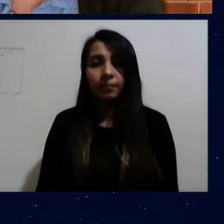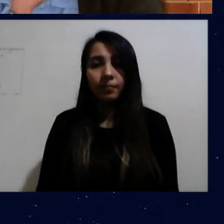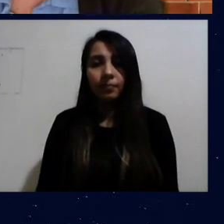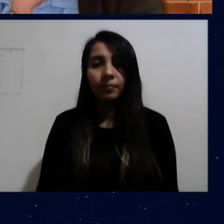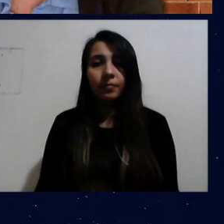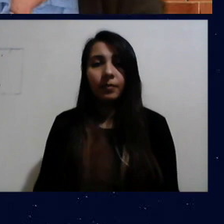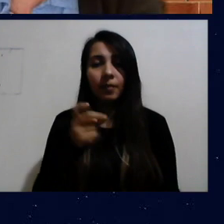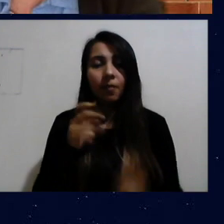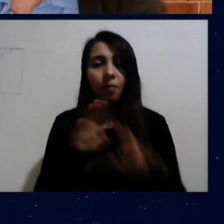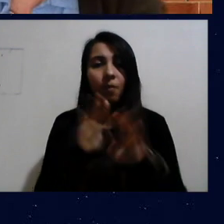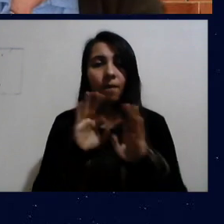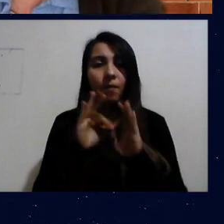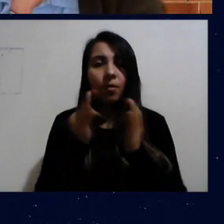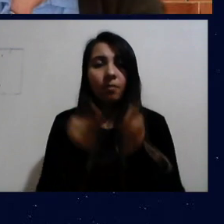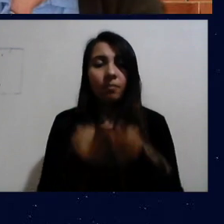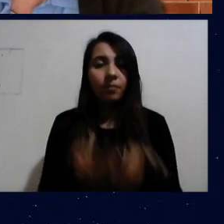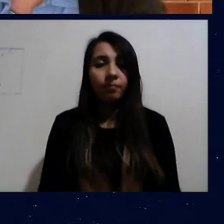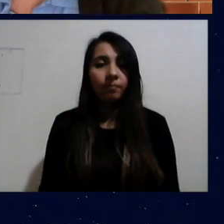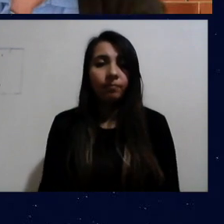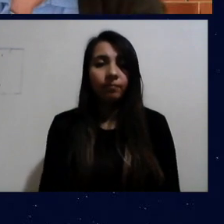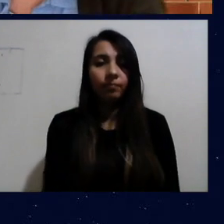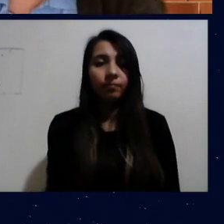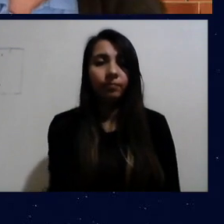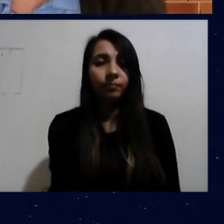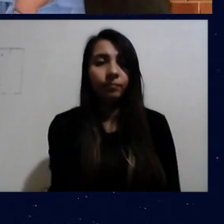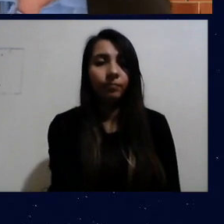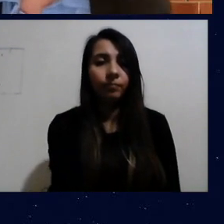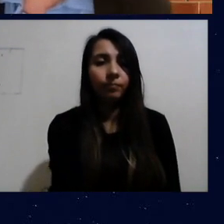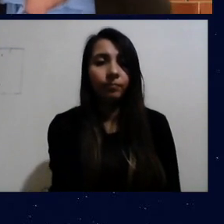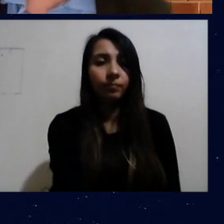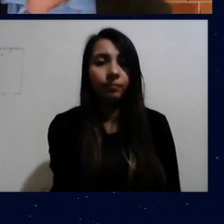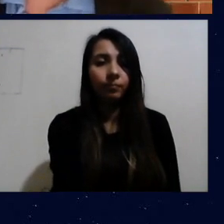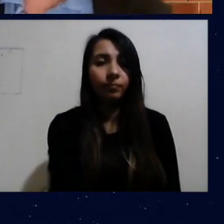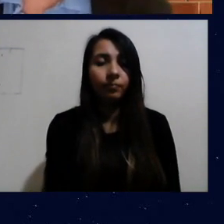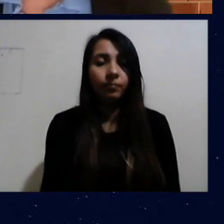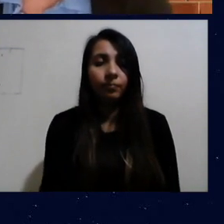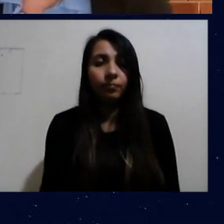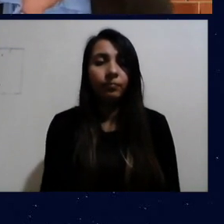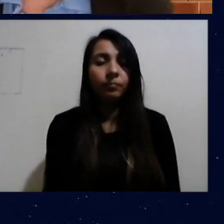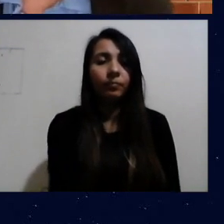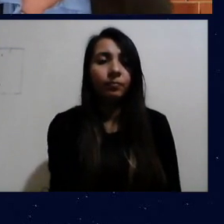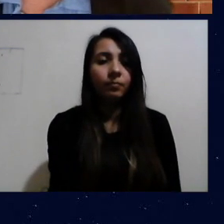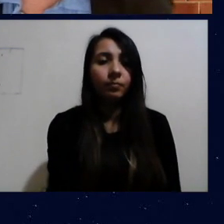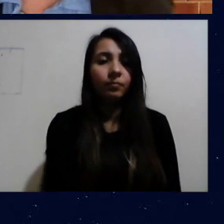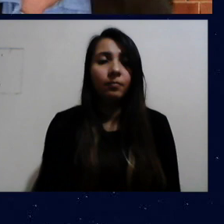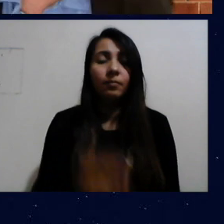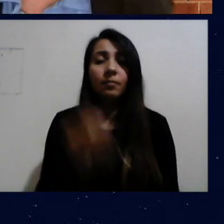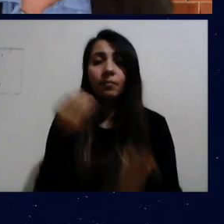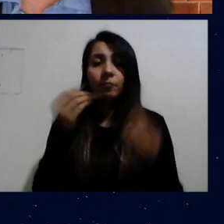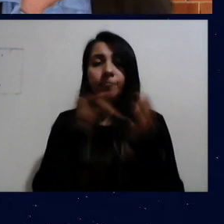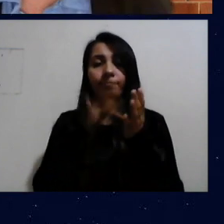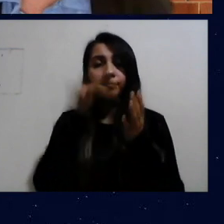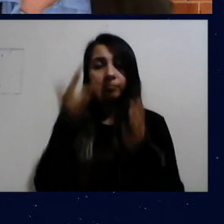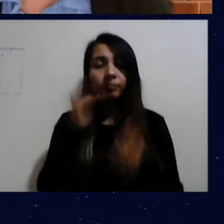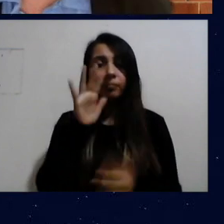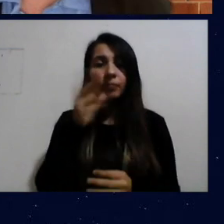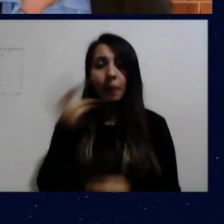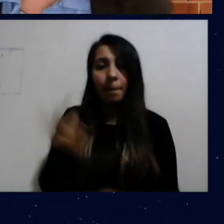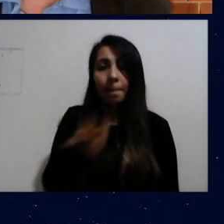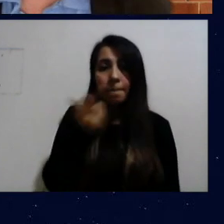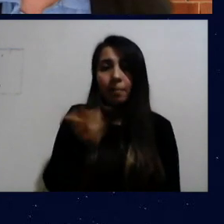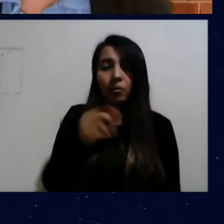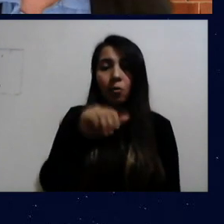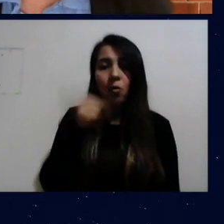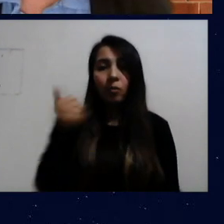Muchas gracias. Y otra pregunta asociada a los resultados que nos mostraste de AUMIC